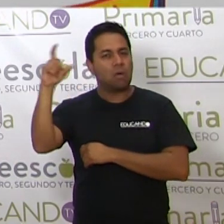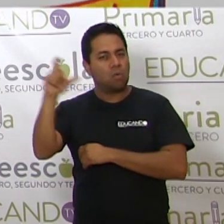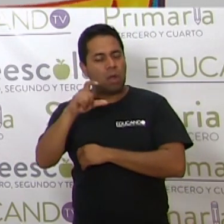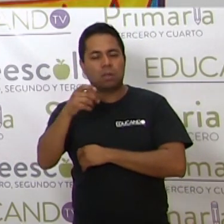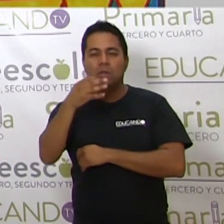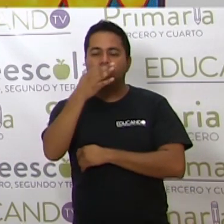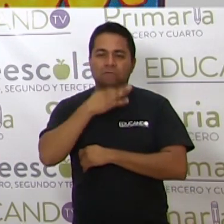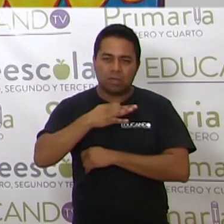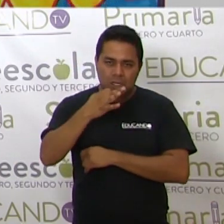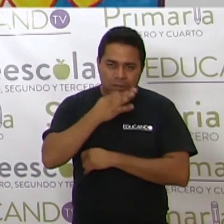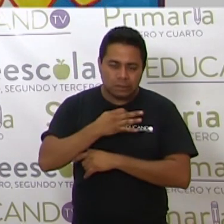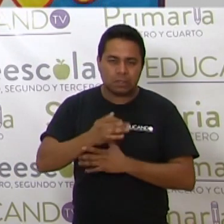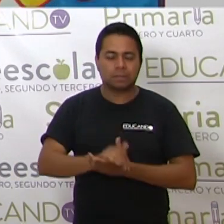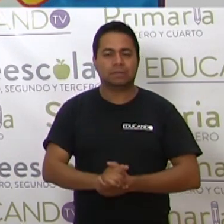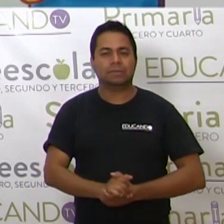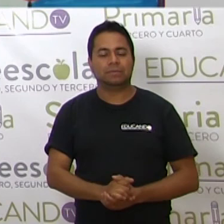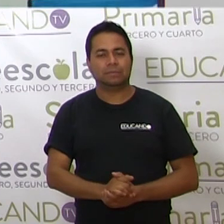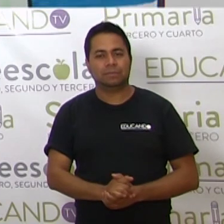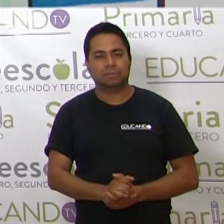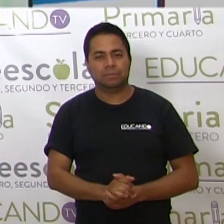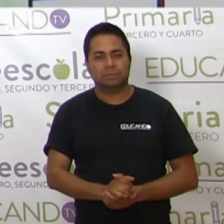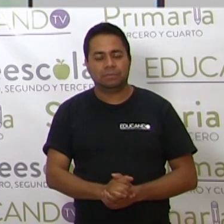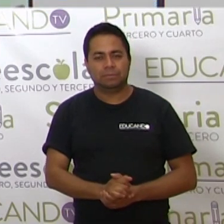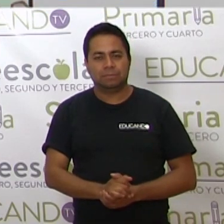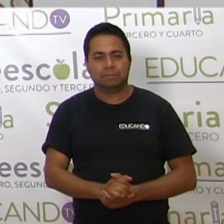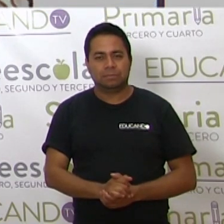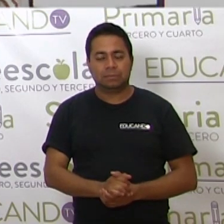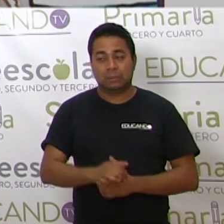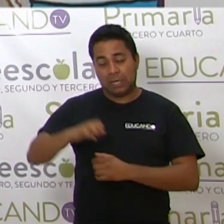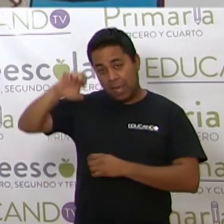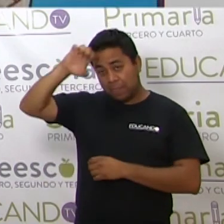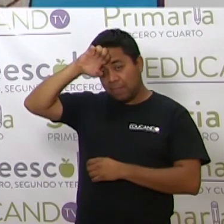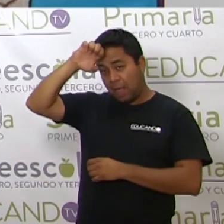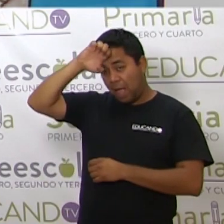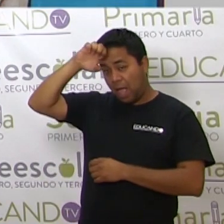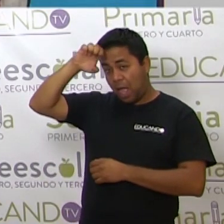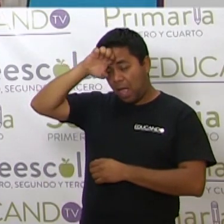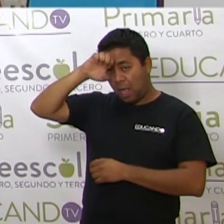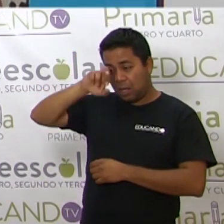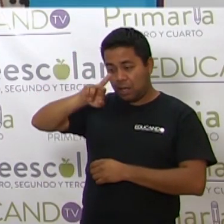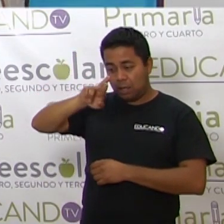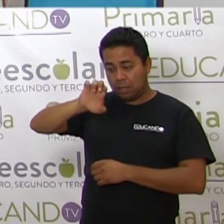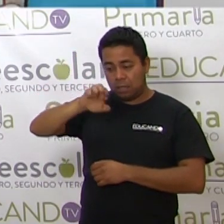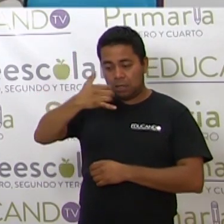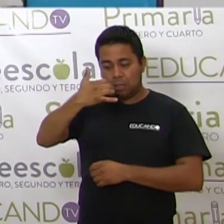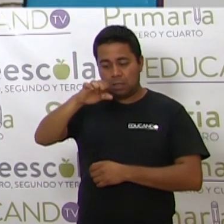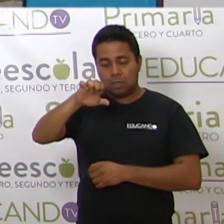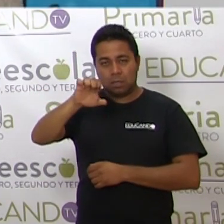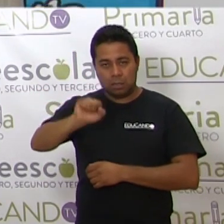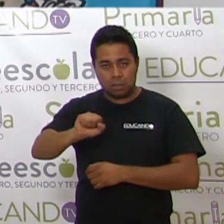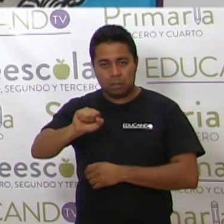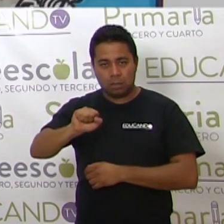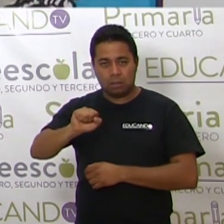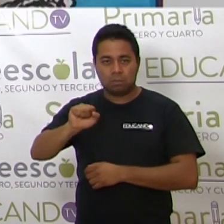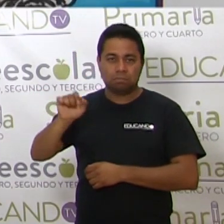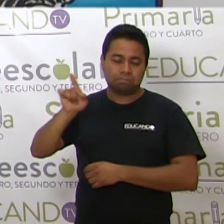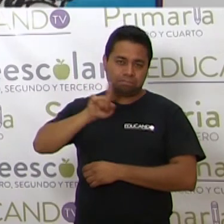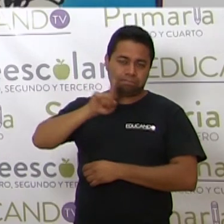fiestas en reyes edad que es una comunidad que está muy cerca de oaxaca que es el